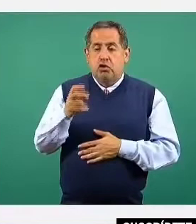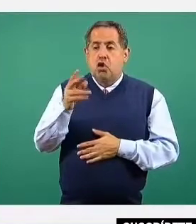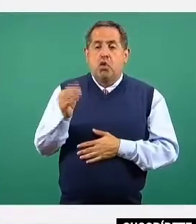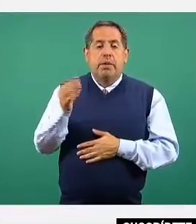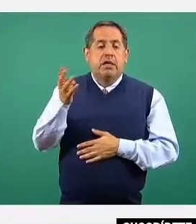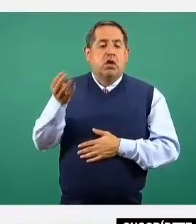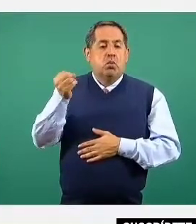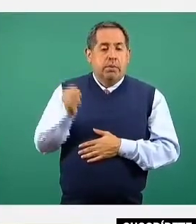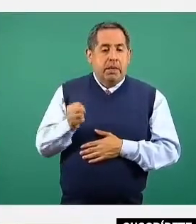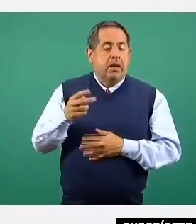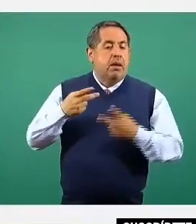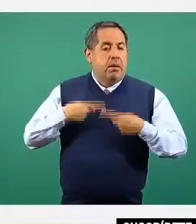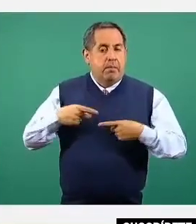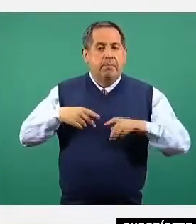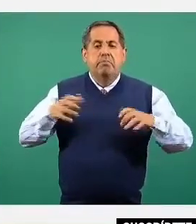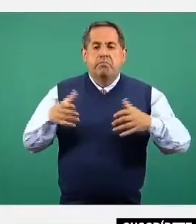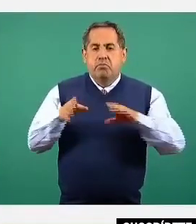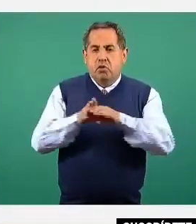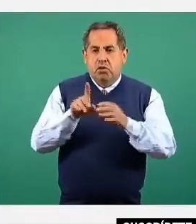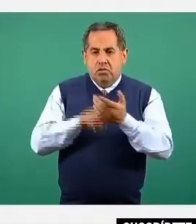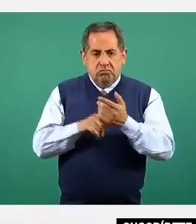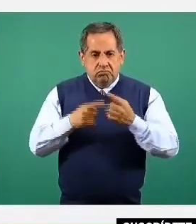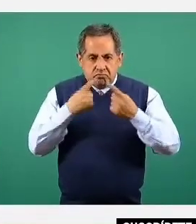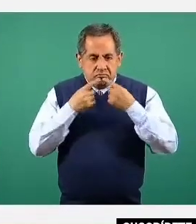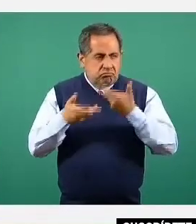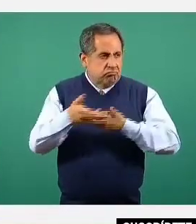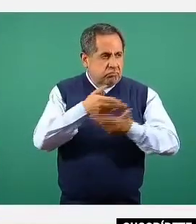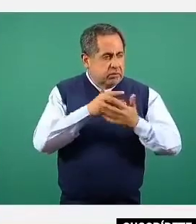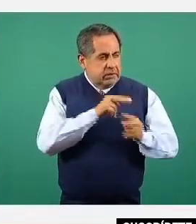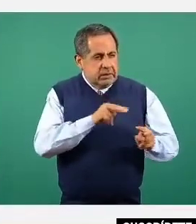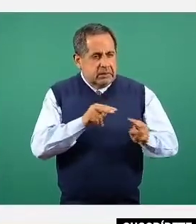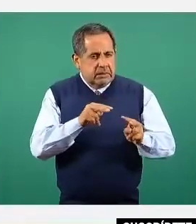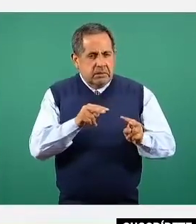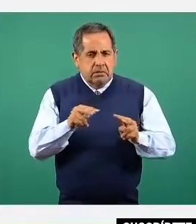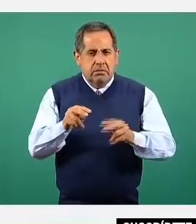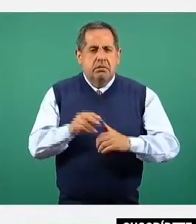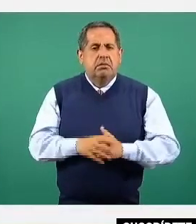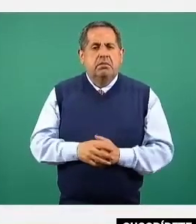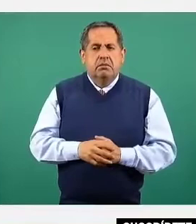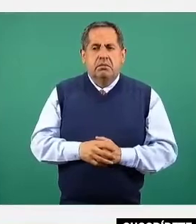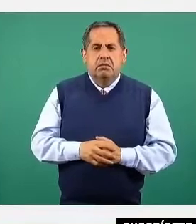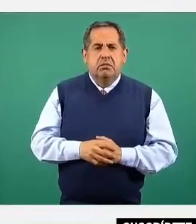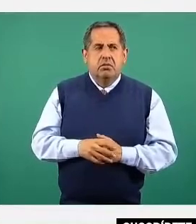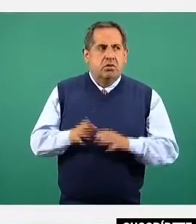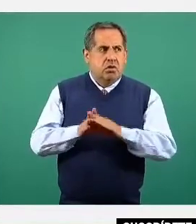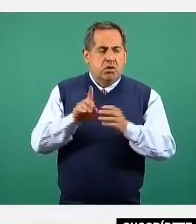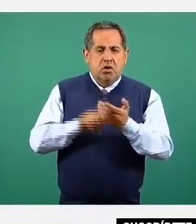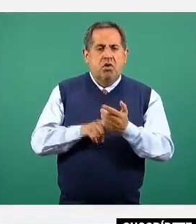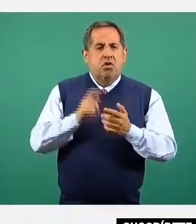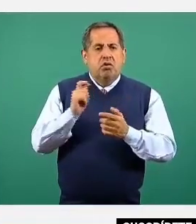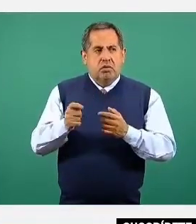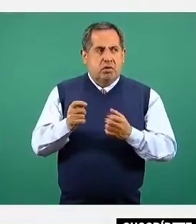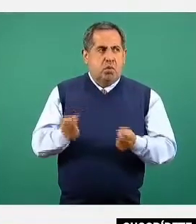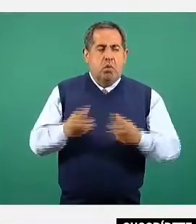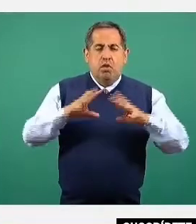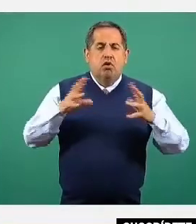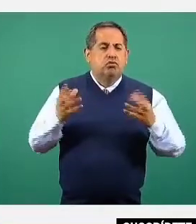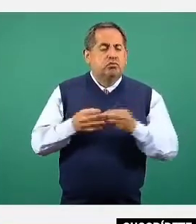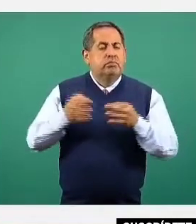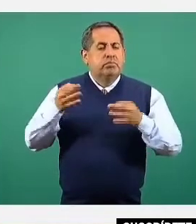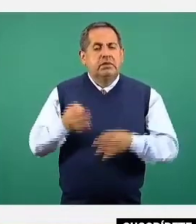4.299.000 personas que han sido clasificadas como sospechosas, y de las cuales a su vez se han clasificado como casos